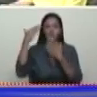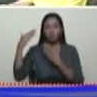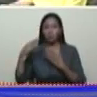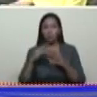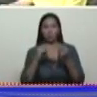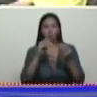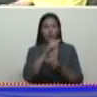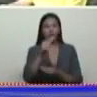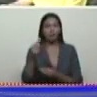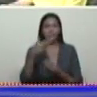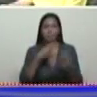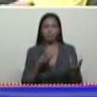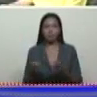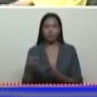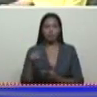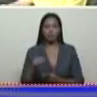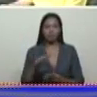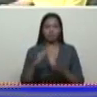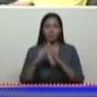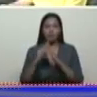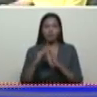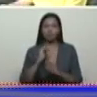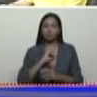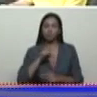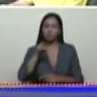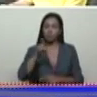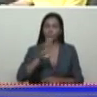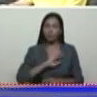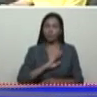ustedes. Bienvenidos acá a su casa. Esta es su casa.